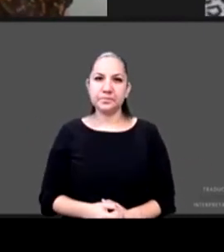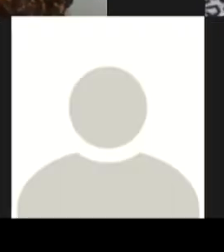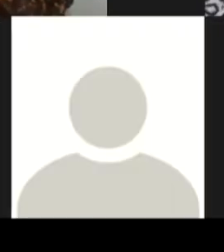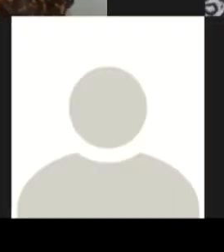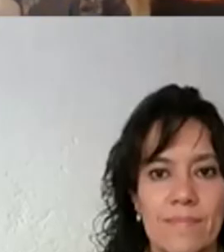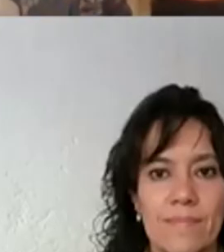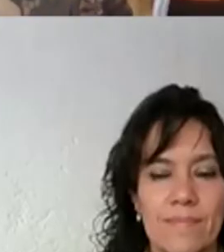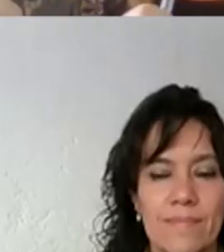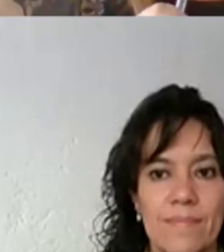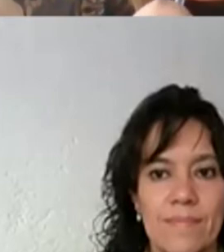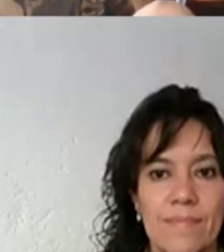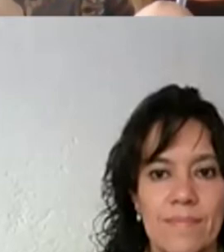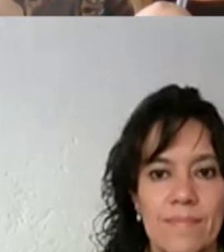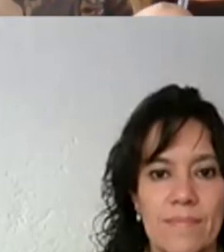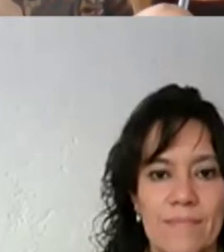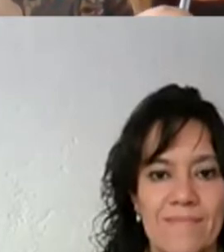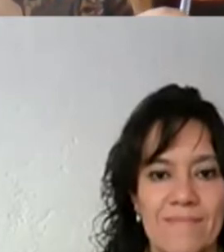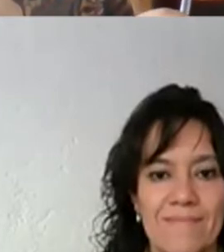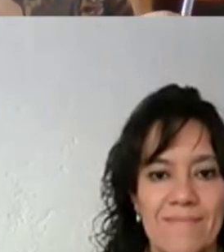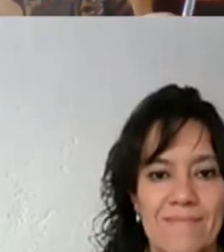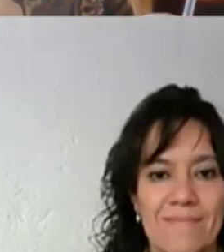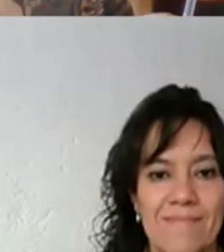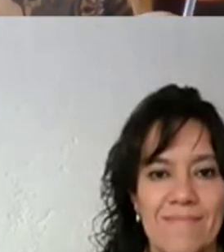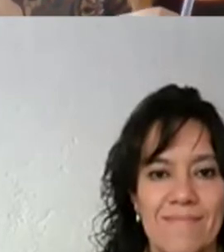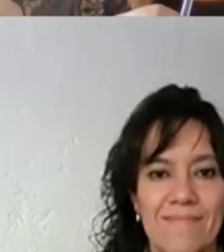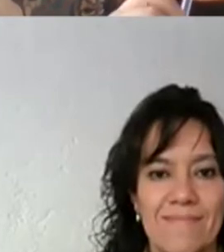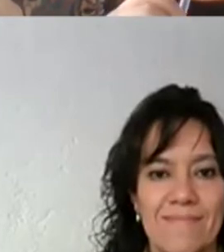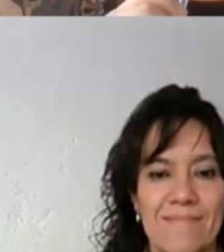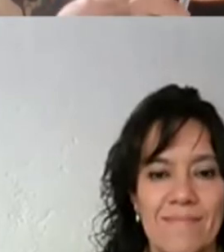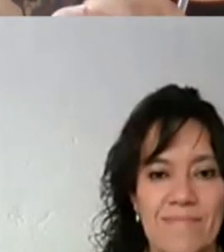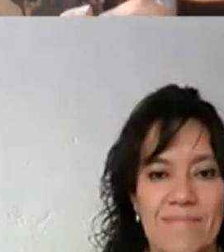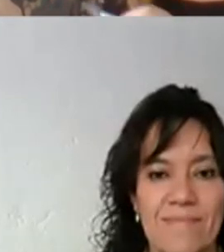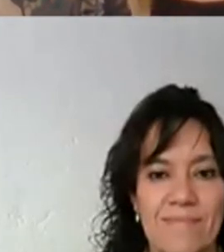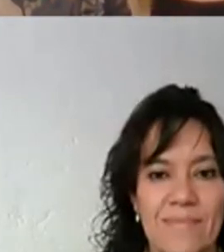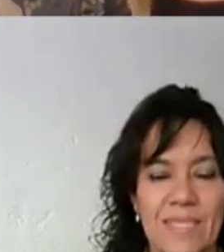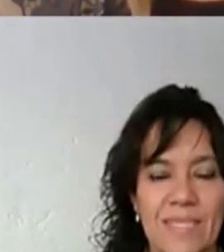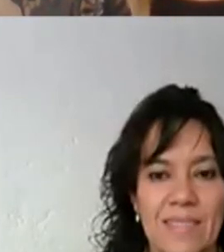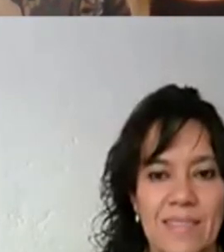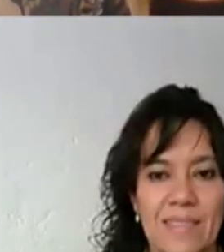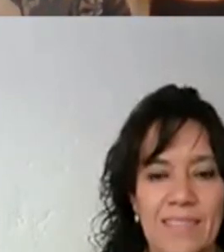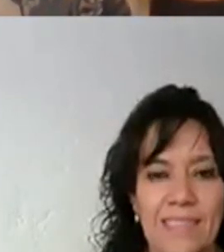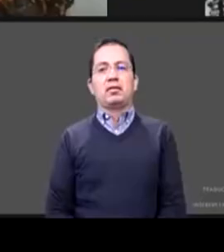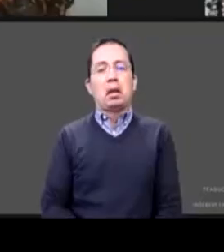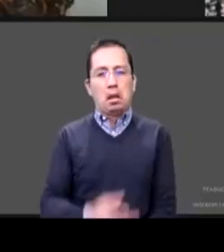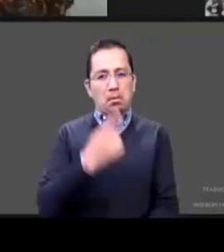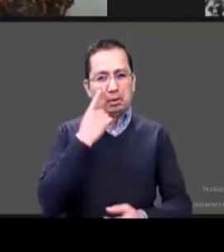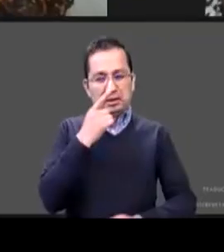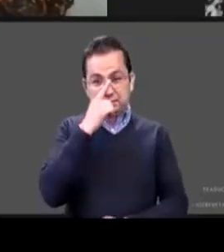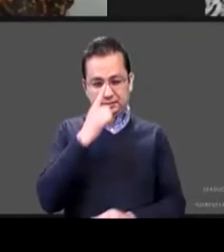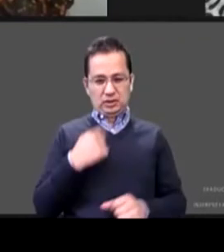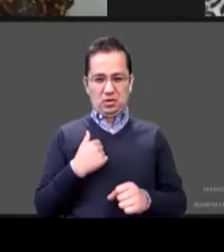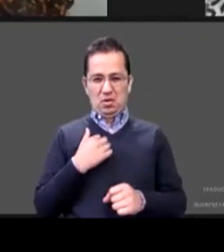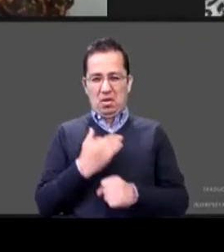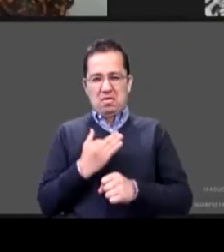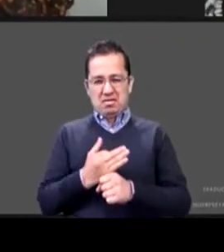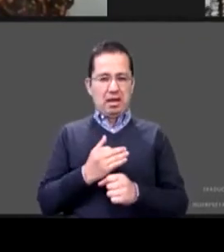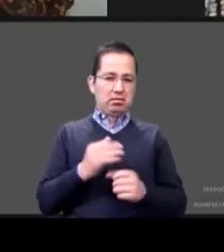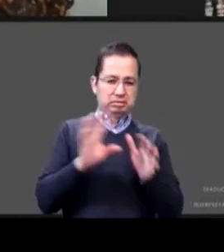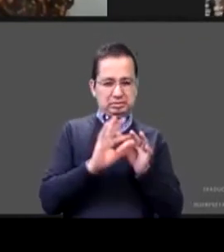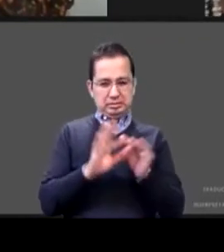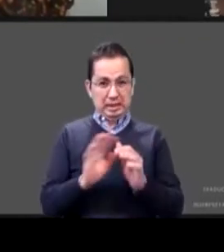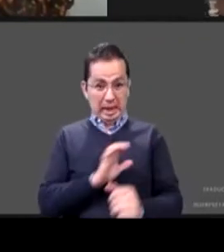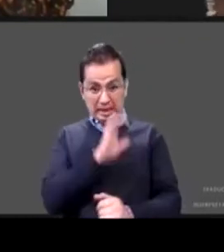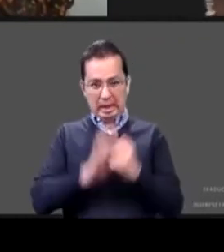Mira, ahora que estaba yo terminando y oyendo a mis colegas, mi marido me mandó un WhatsApp y me ha dicho, no se olviden de